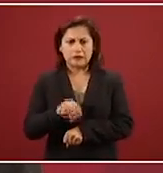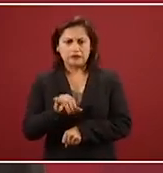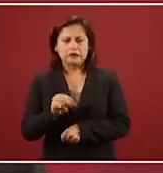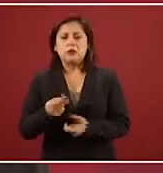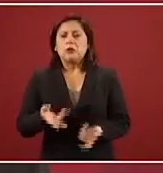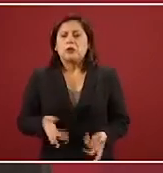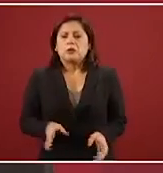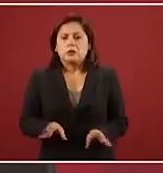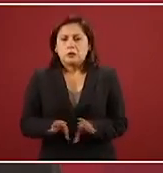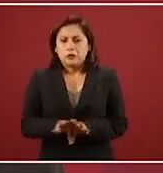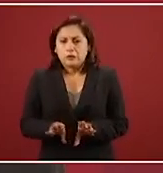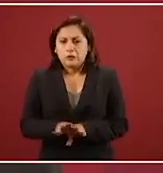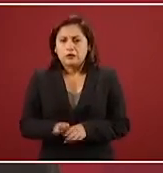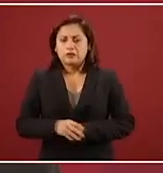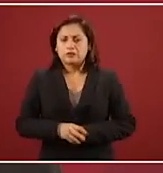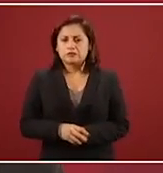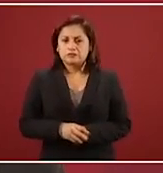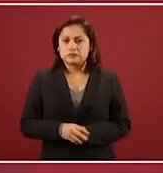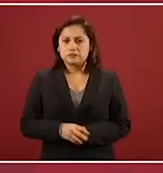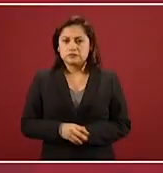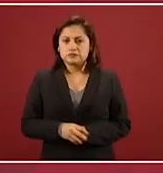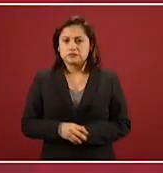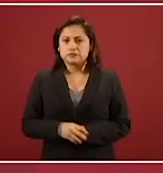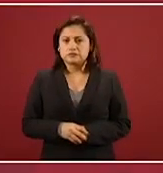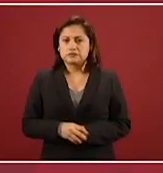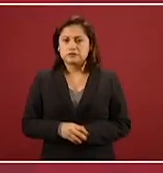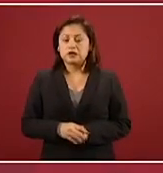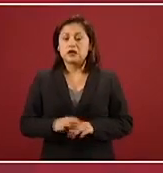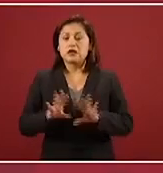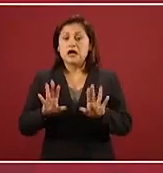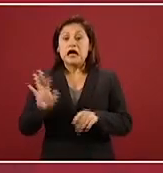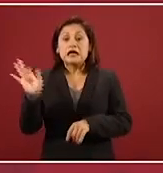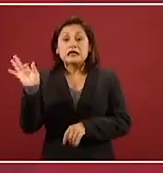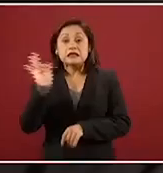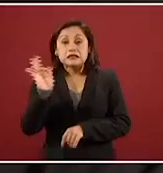y a lo mejor algunos empresarios ni lo saben,